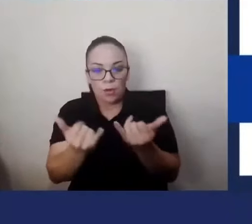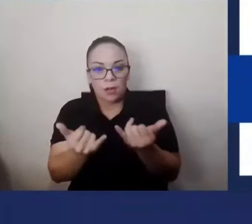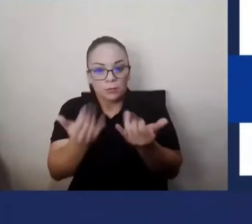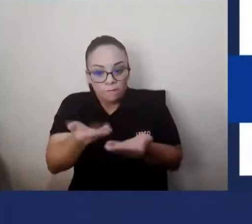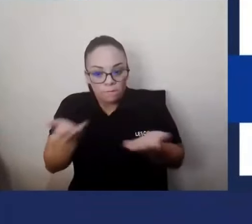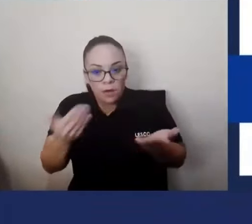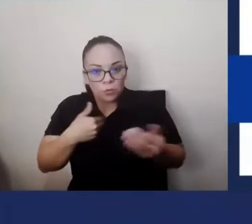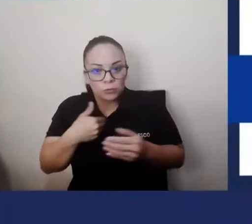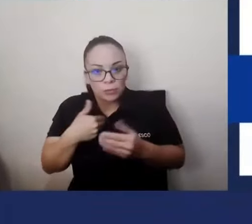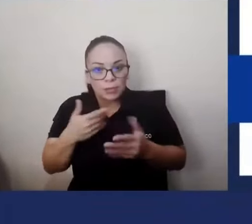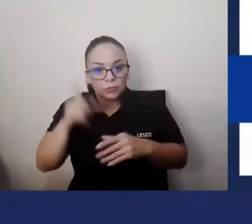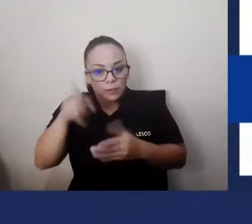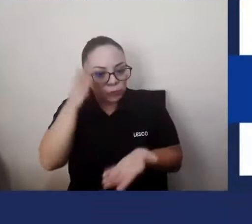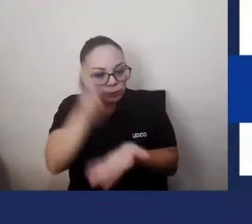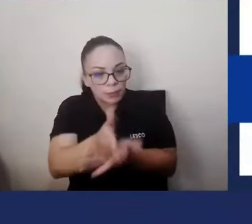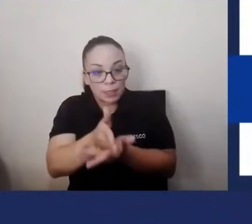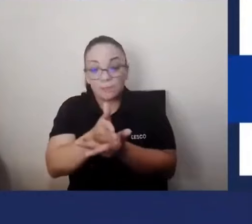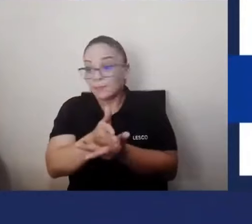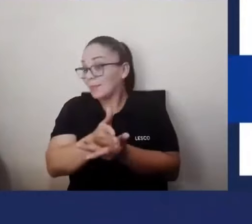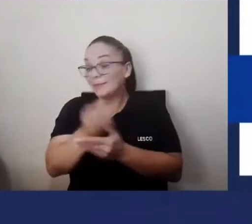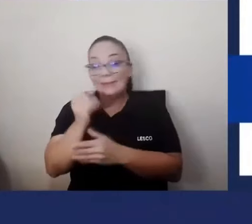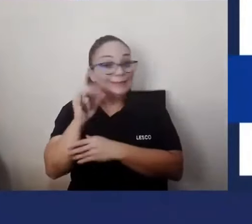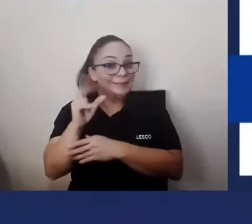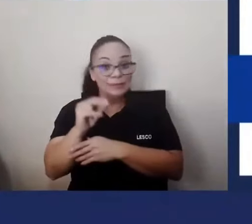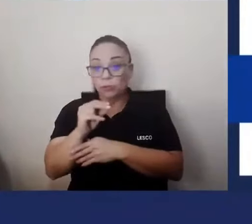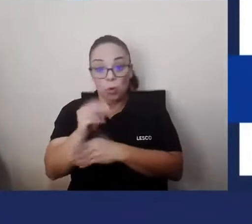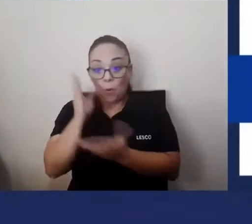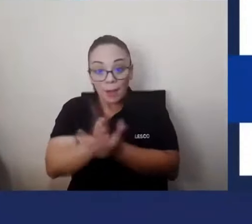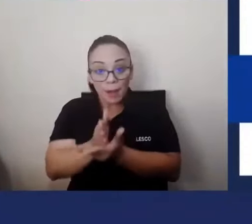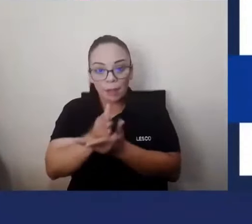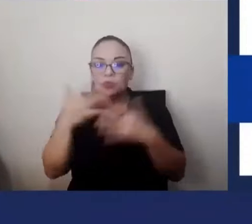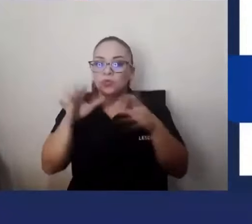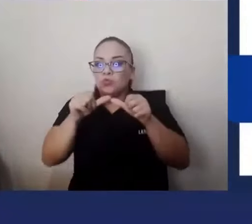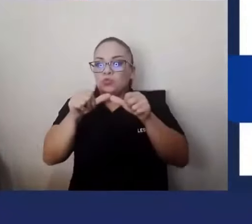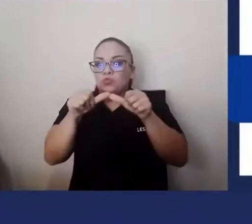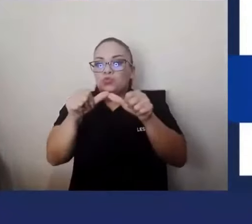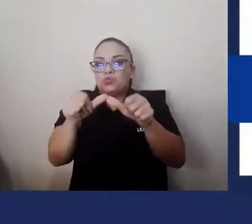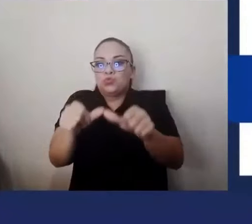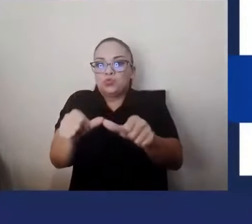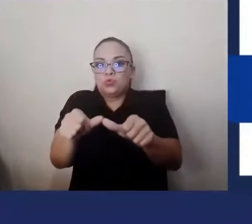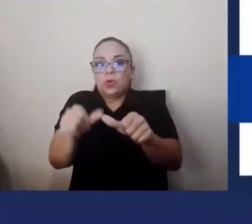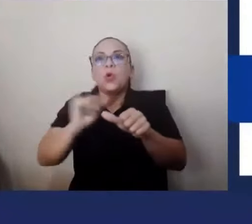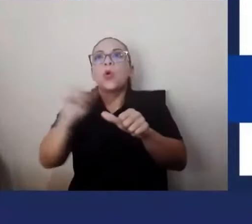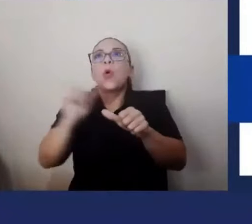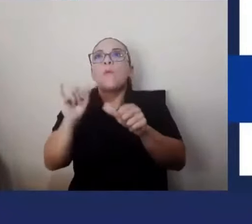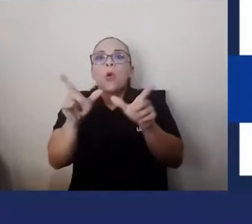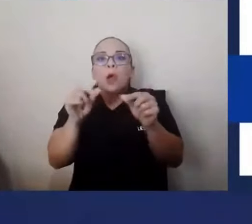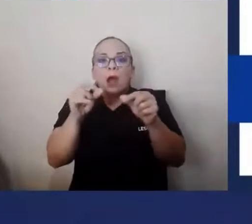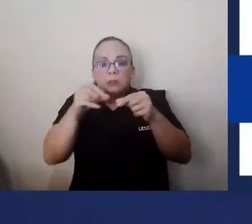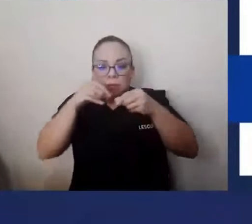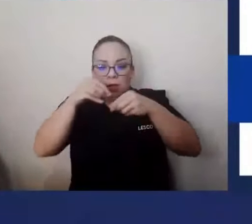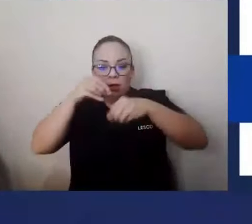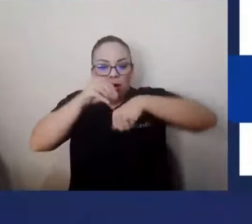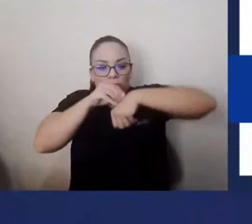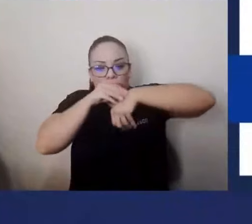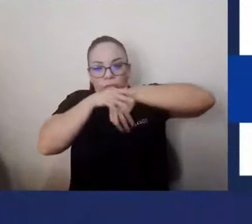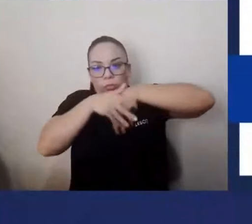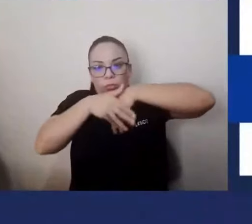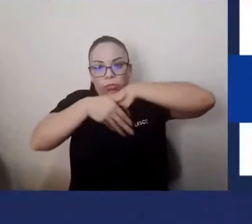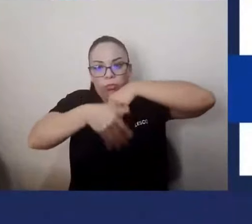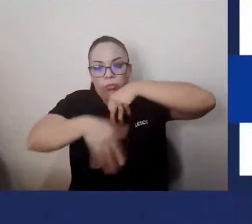este cáncer va a ser metástasis y va a prolongarse a otros órganos que hoy en día esa enfermedad no ha